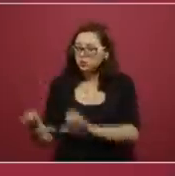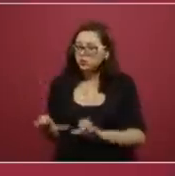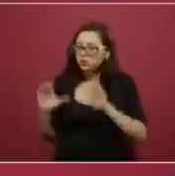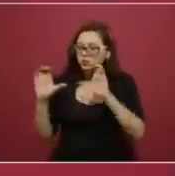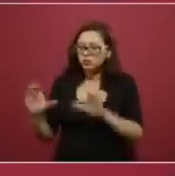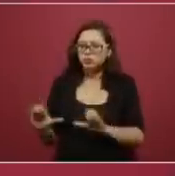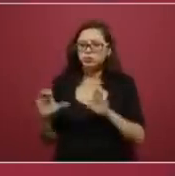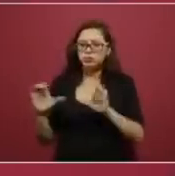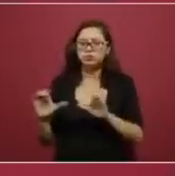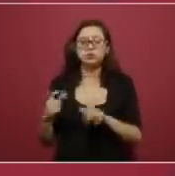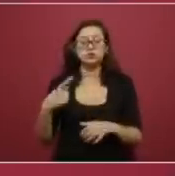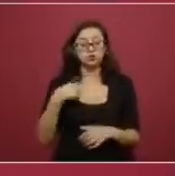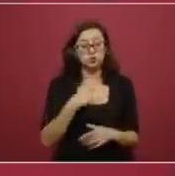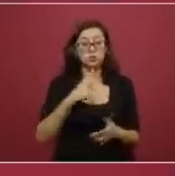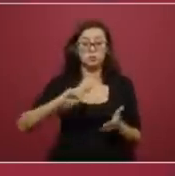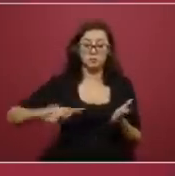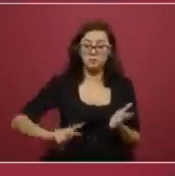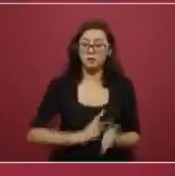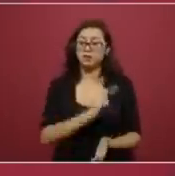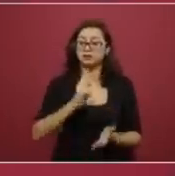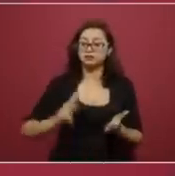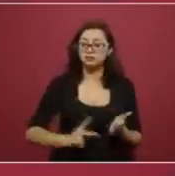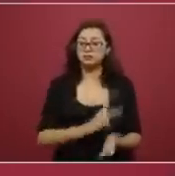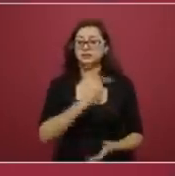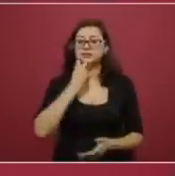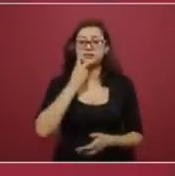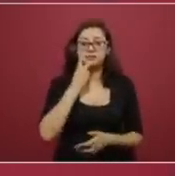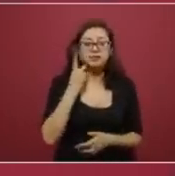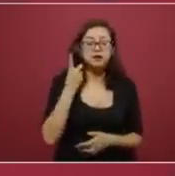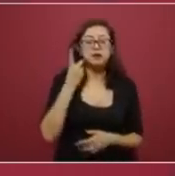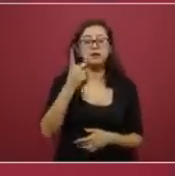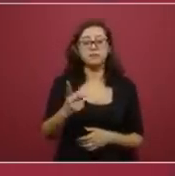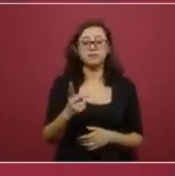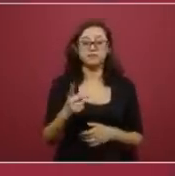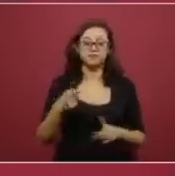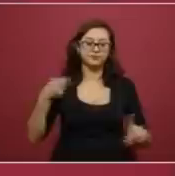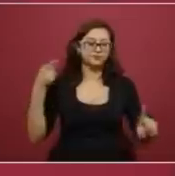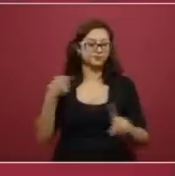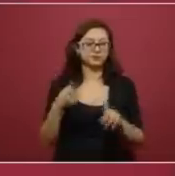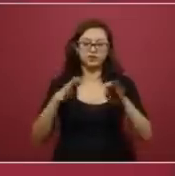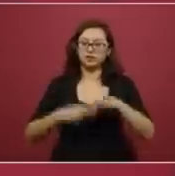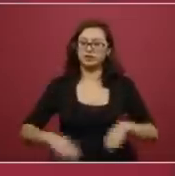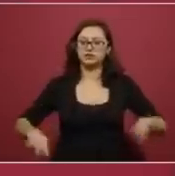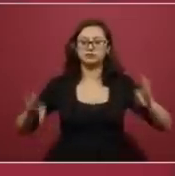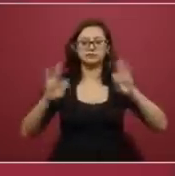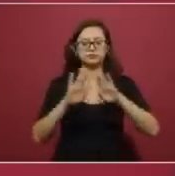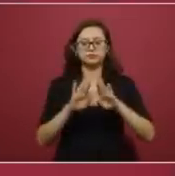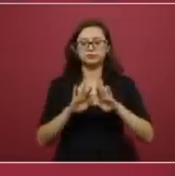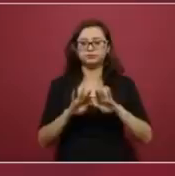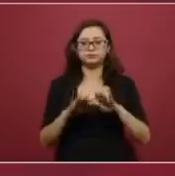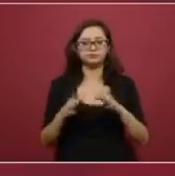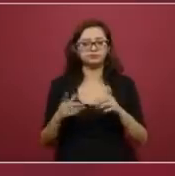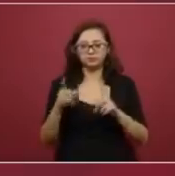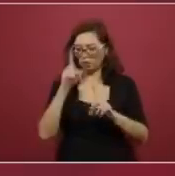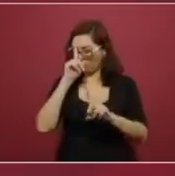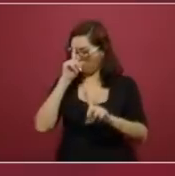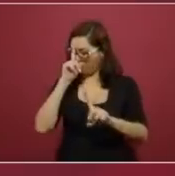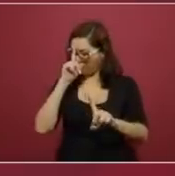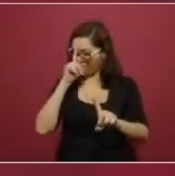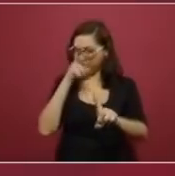es atender la inseguridad y la violencia así como garantizar la paz y la tranquilidad en el país el objetivo